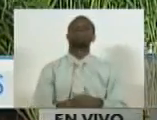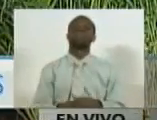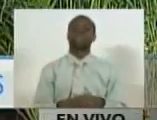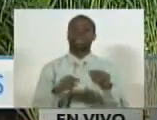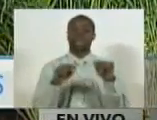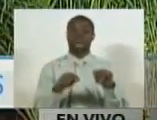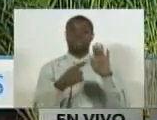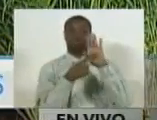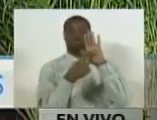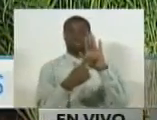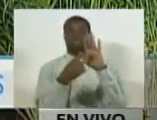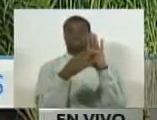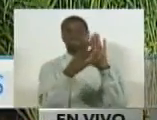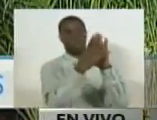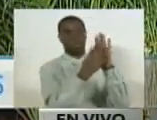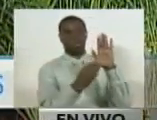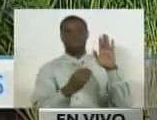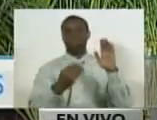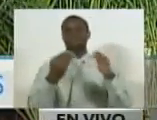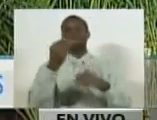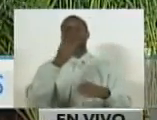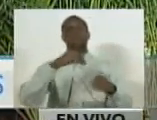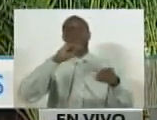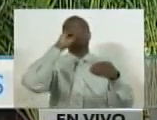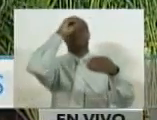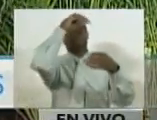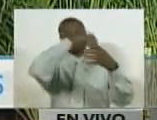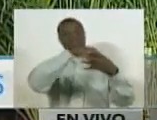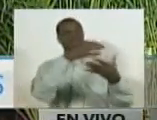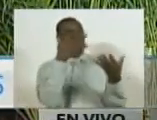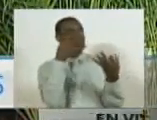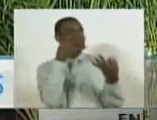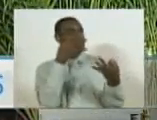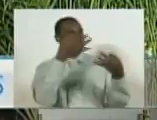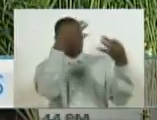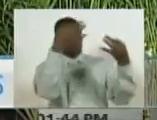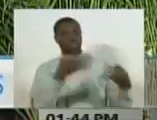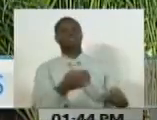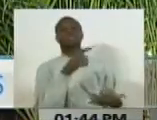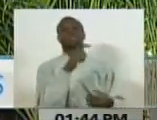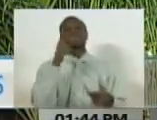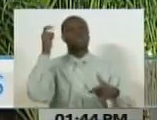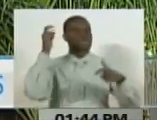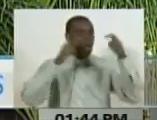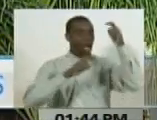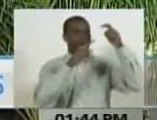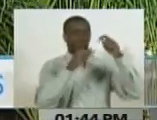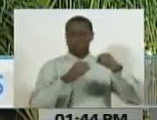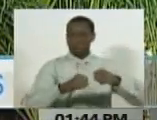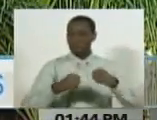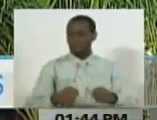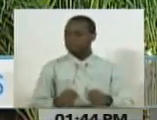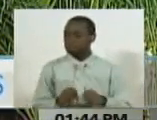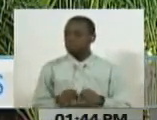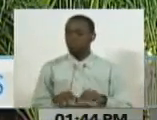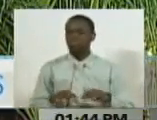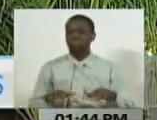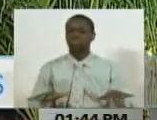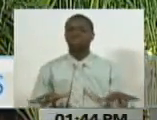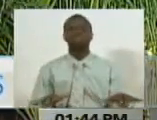llevada y encarnada por nuestro comandante Hugo Chávez con mucha fuerza. Siempre yo lo